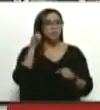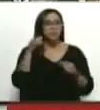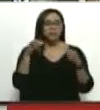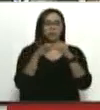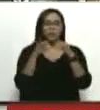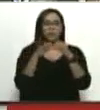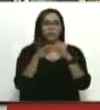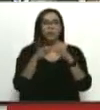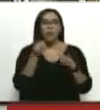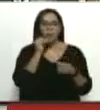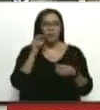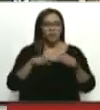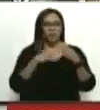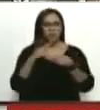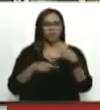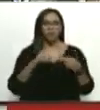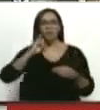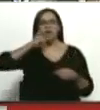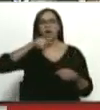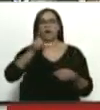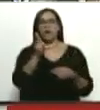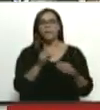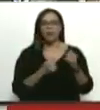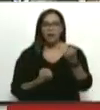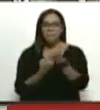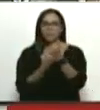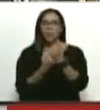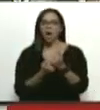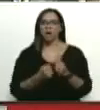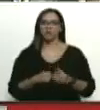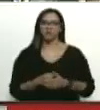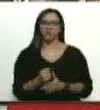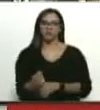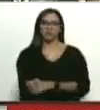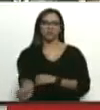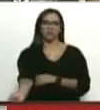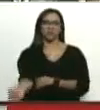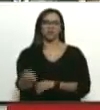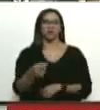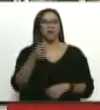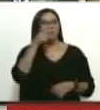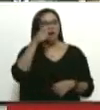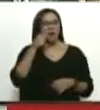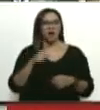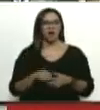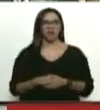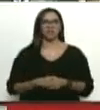revolucionarios. Tenemos una JPSU que va adelante empujando, en vanguardia,